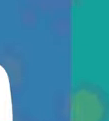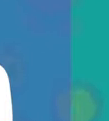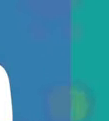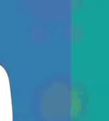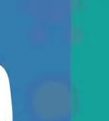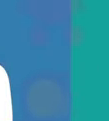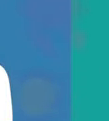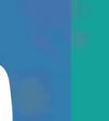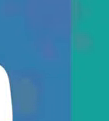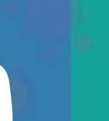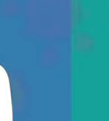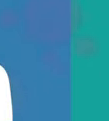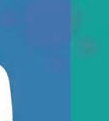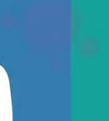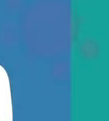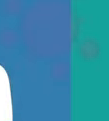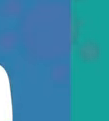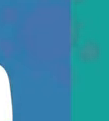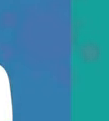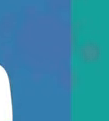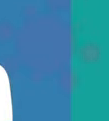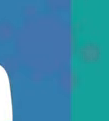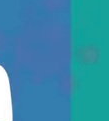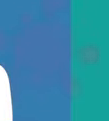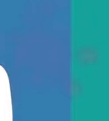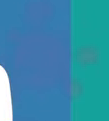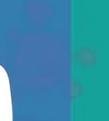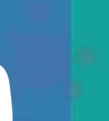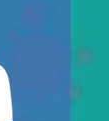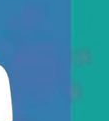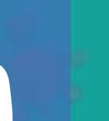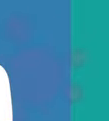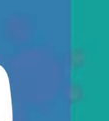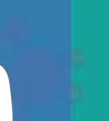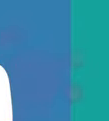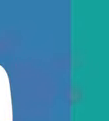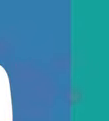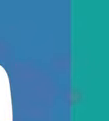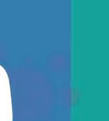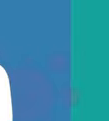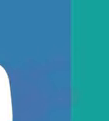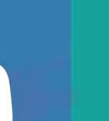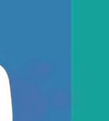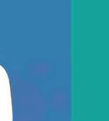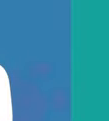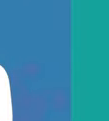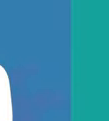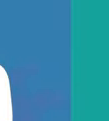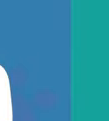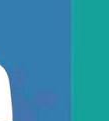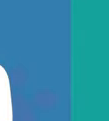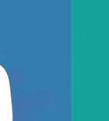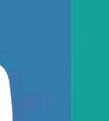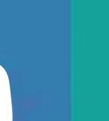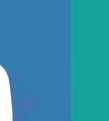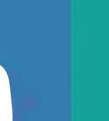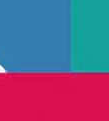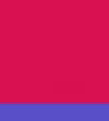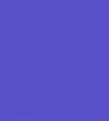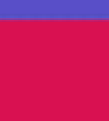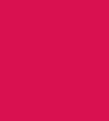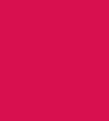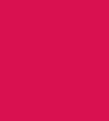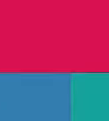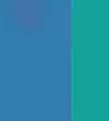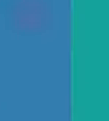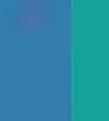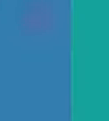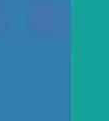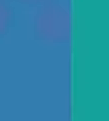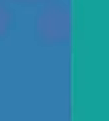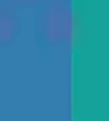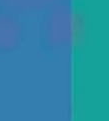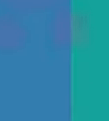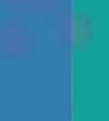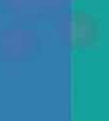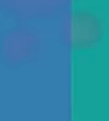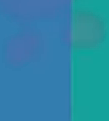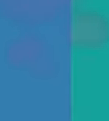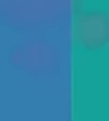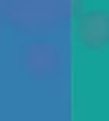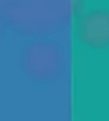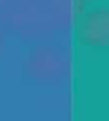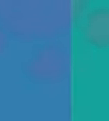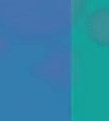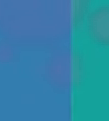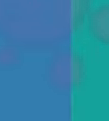Para una mayor protección frente a las nuevas variantes del COVID-19, utiliza doble mascarilla. La combinación ideal